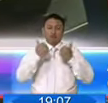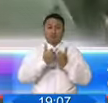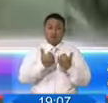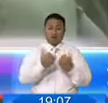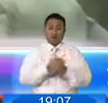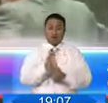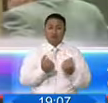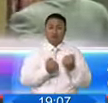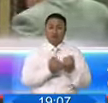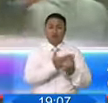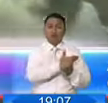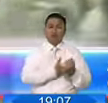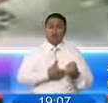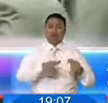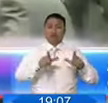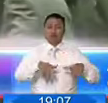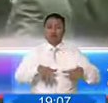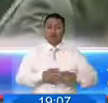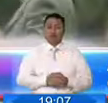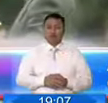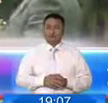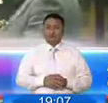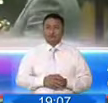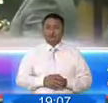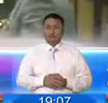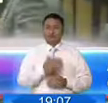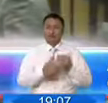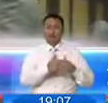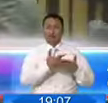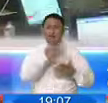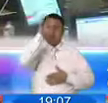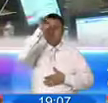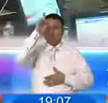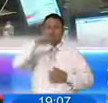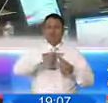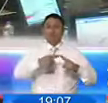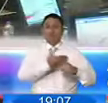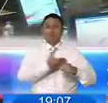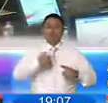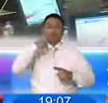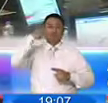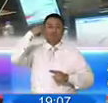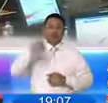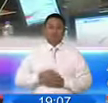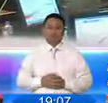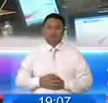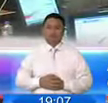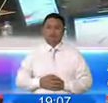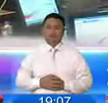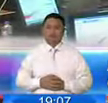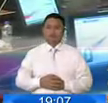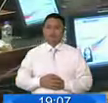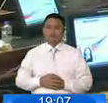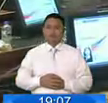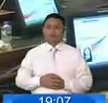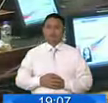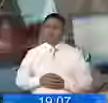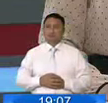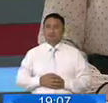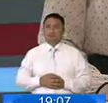solidarizó con el presidente le mismo en otras las declaraciones del ex presidente rafael correa informó javier